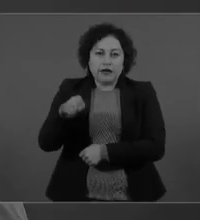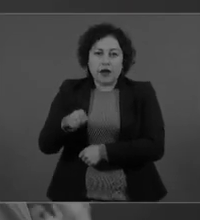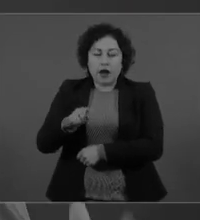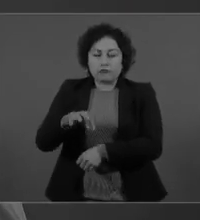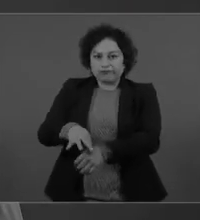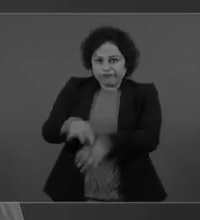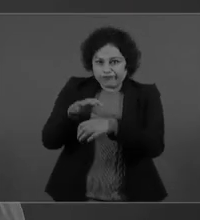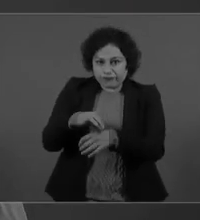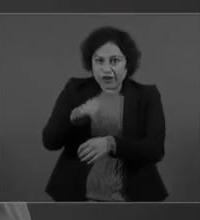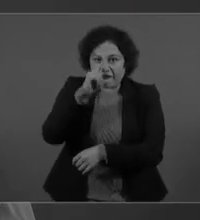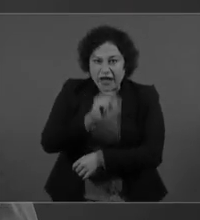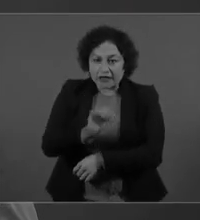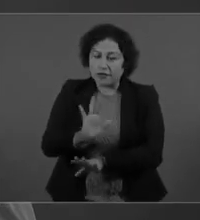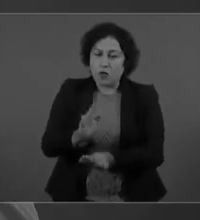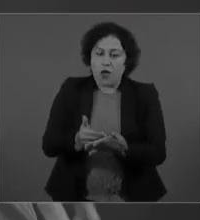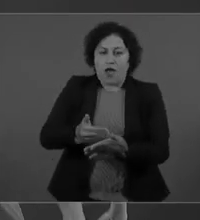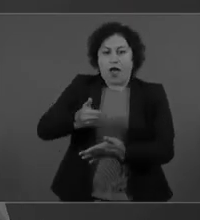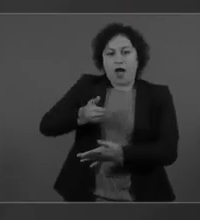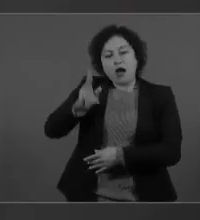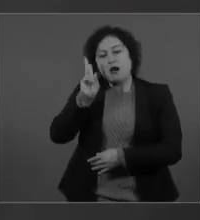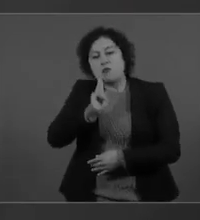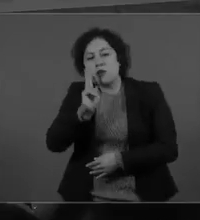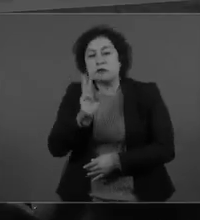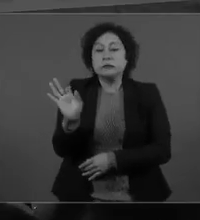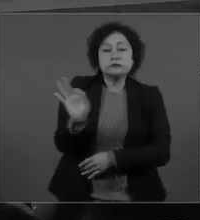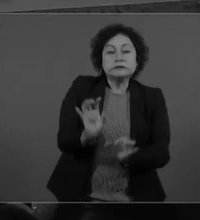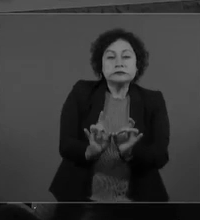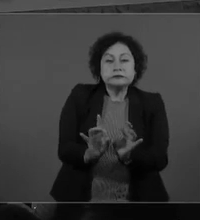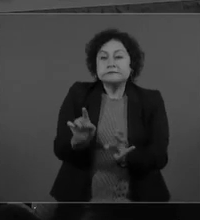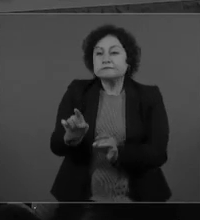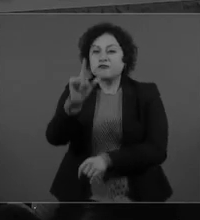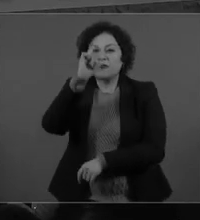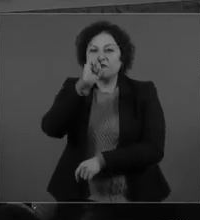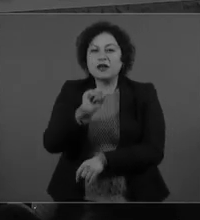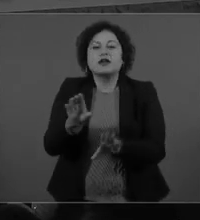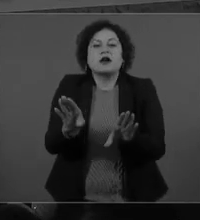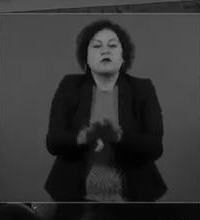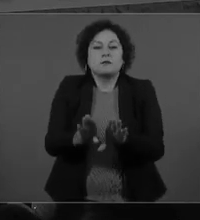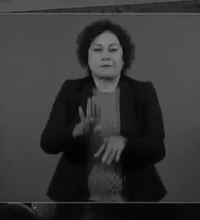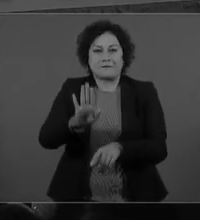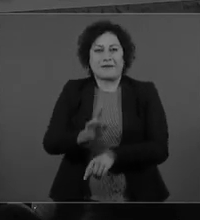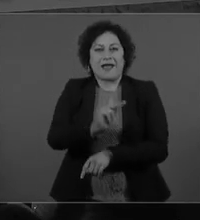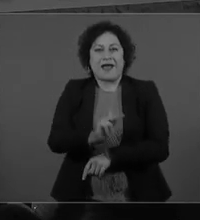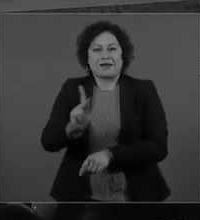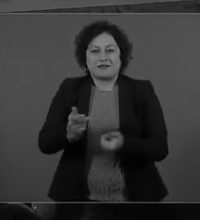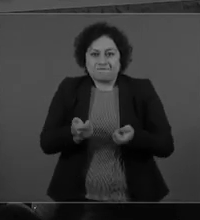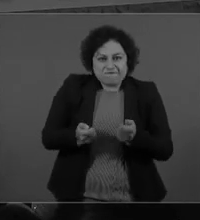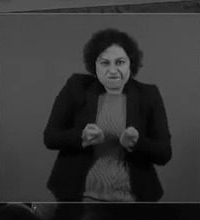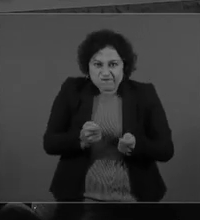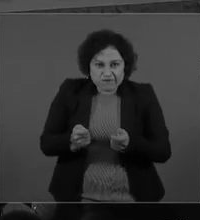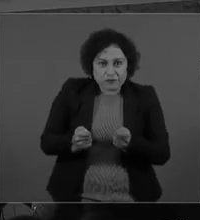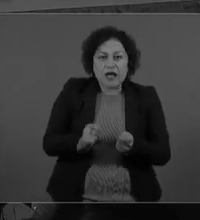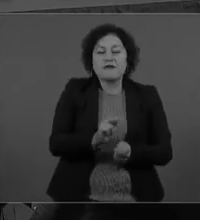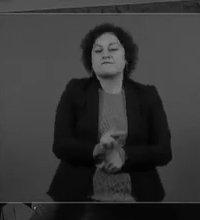a los distintos operadores o podamos hacer simulaciones, como si fueran manejando un videojuego donde van a un